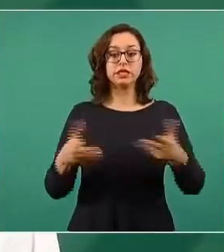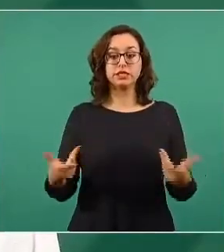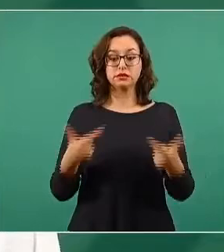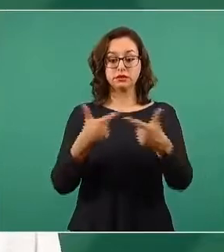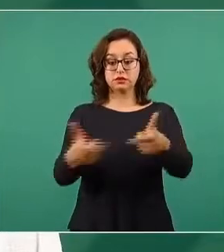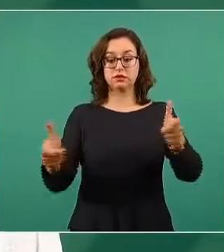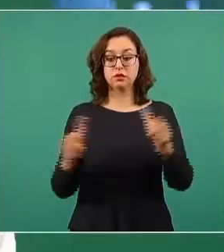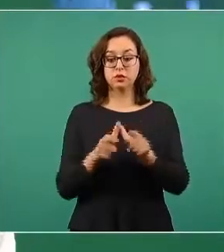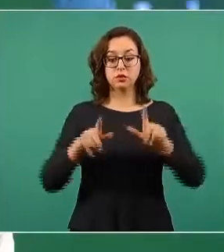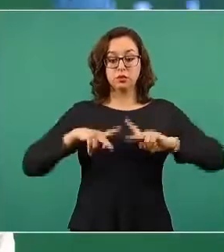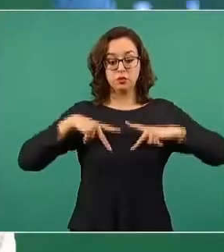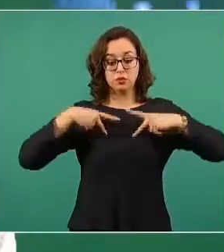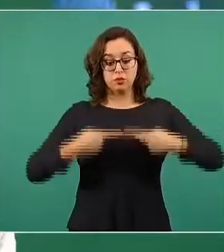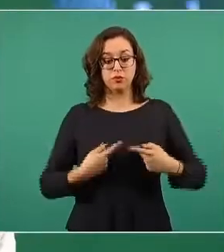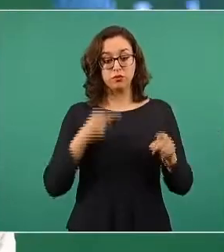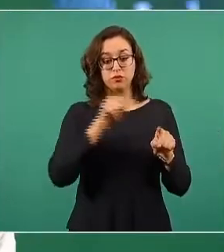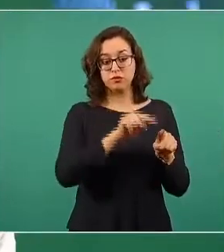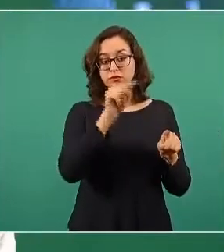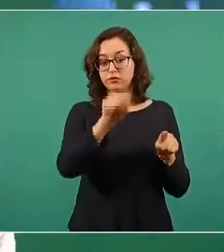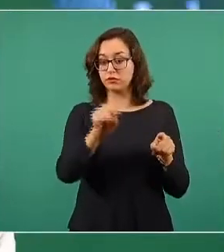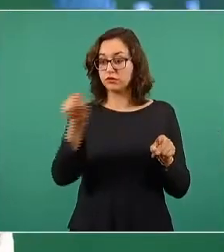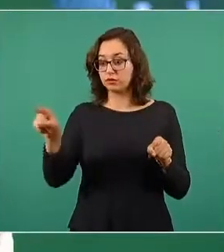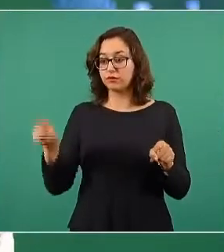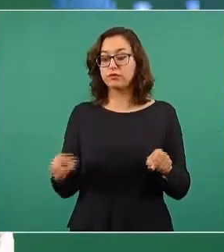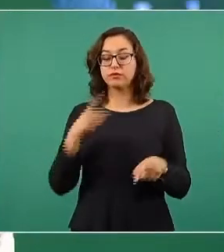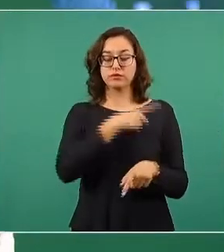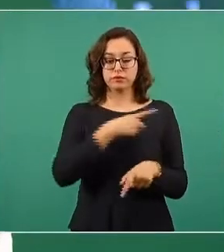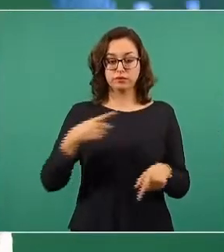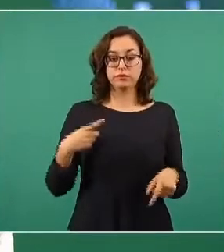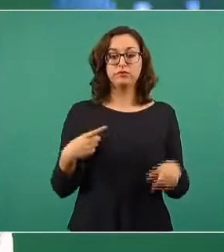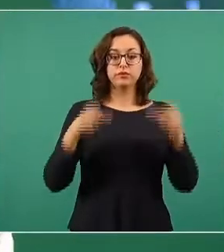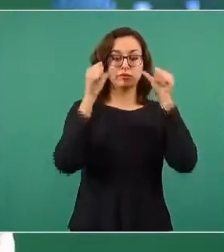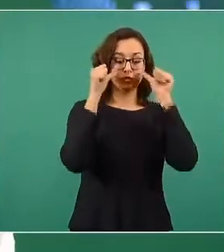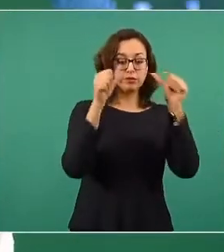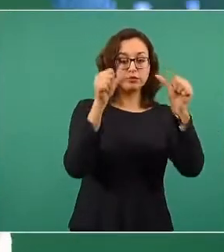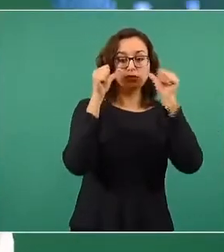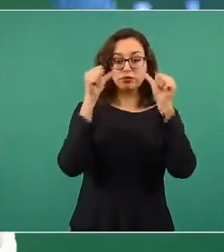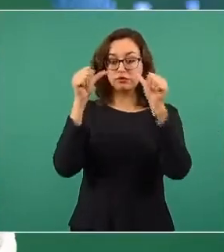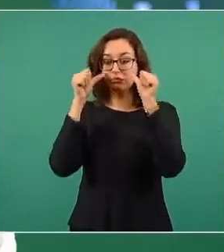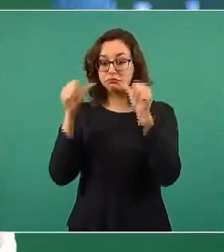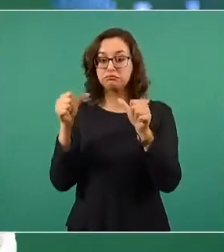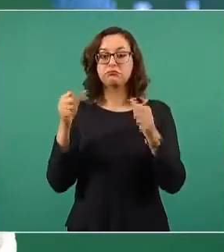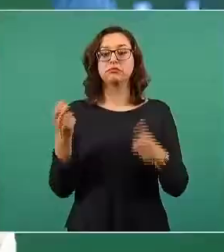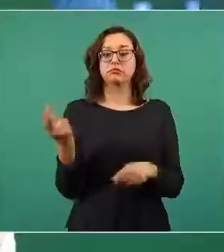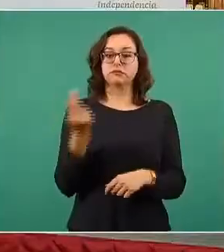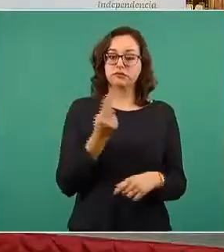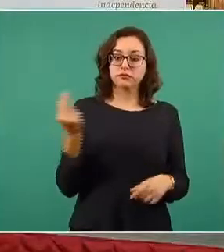estos grupos poblacionales de interés especial que requieren